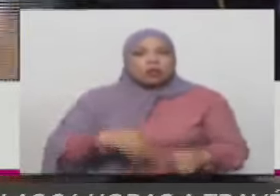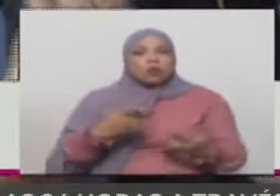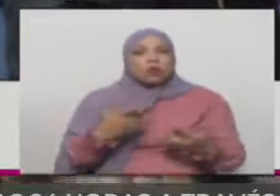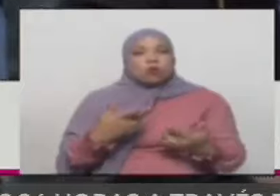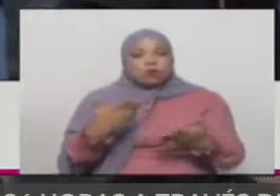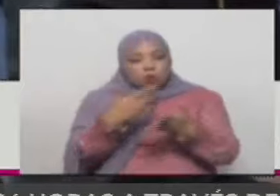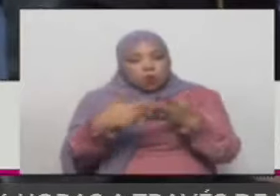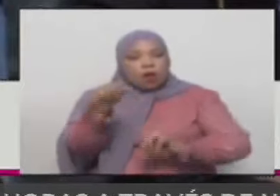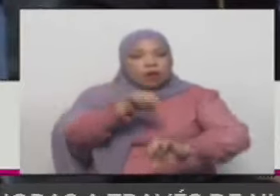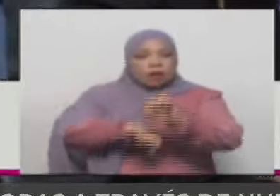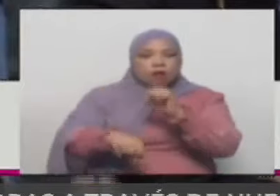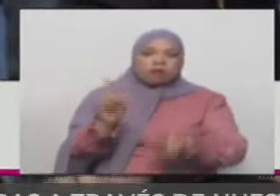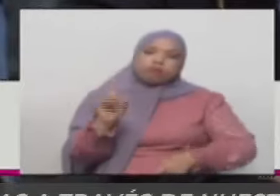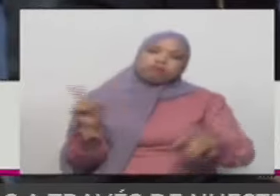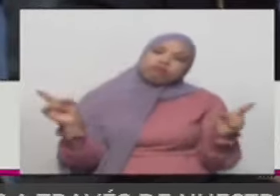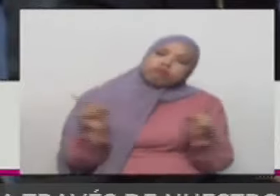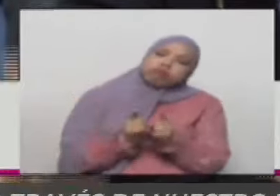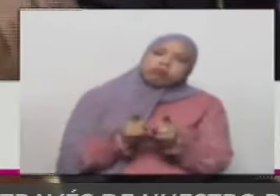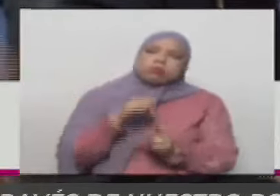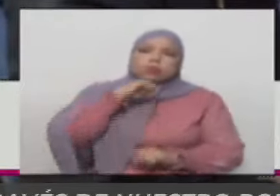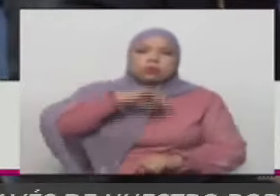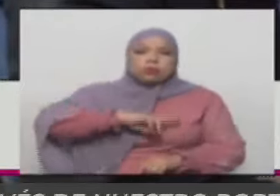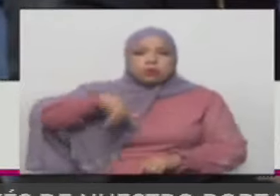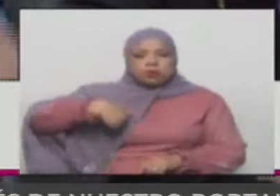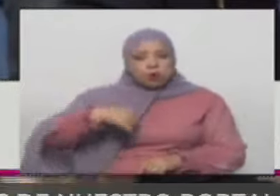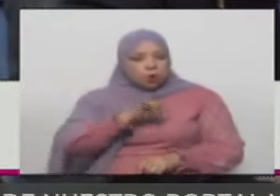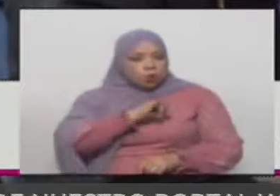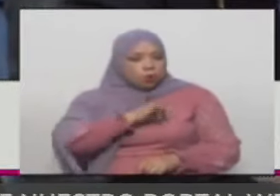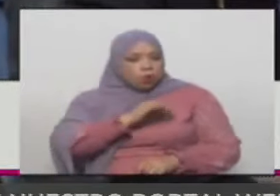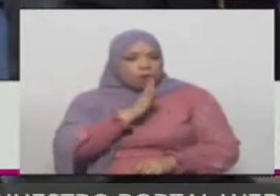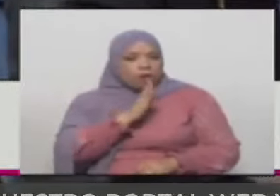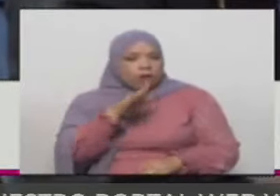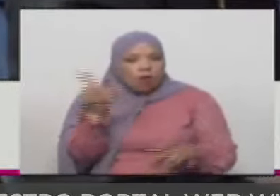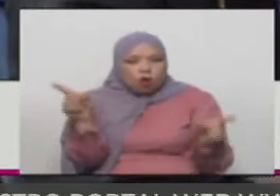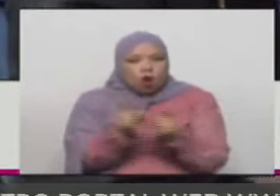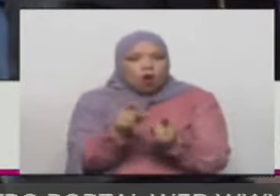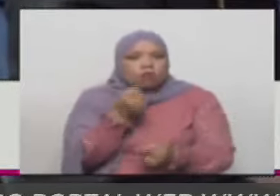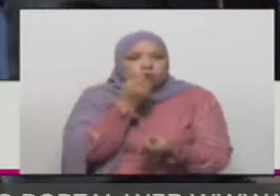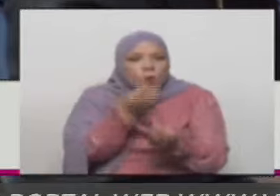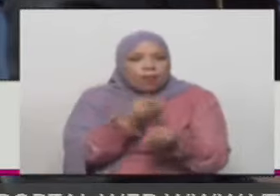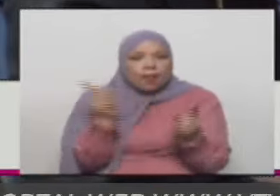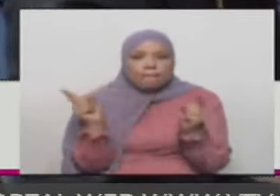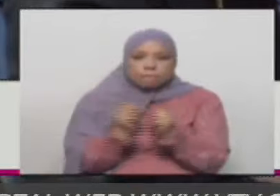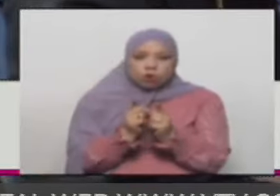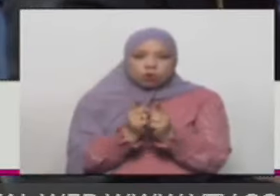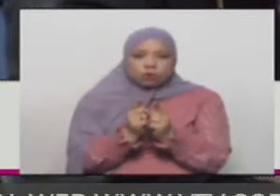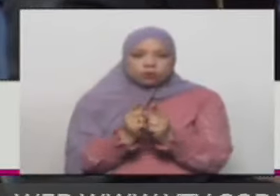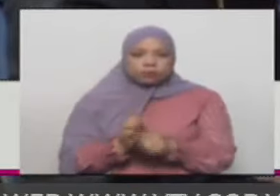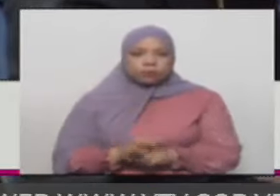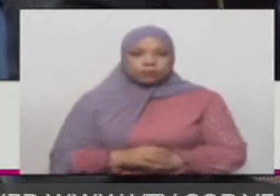sido a veces mezquina con nuestros héroes y heroínas, y